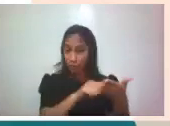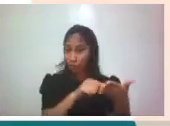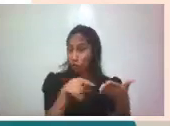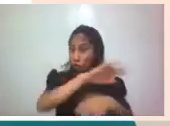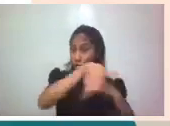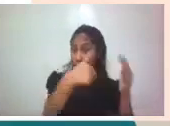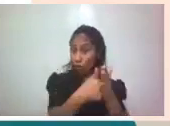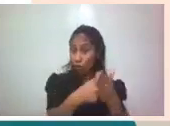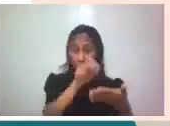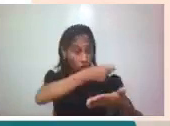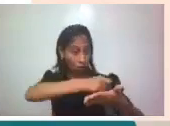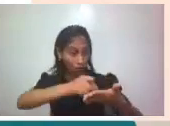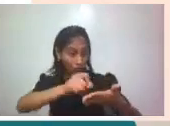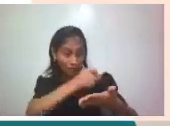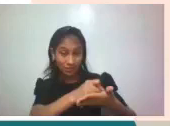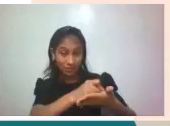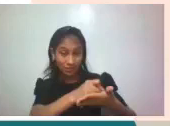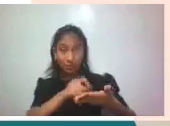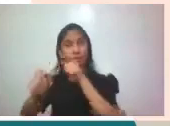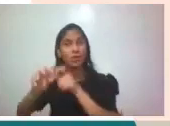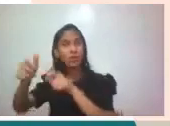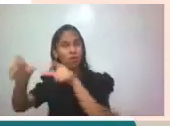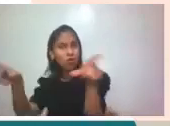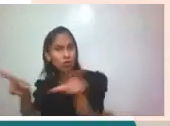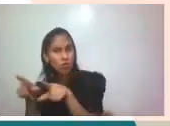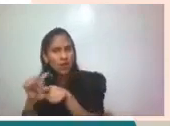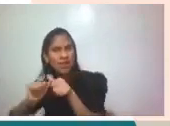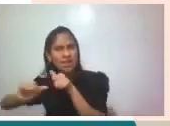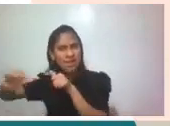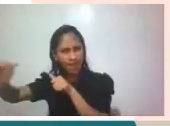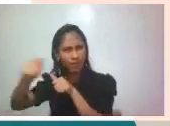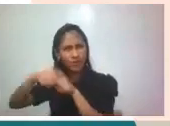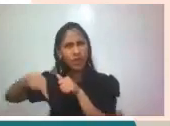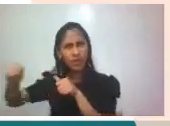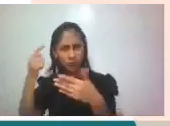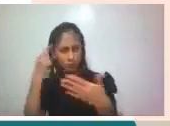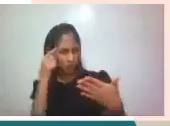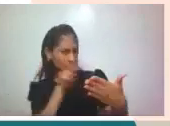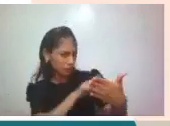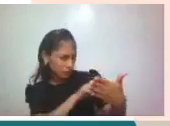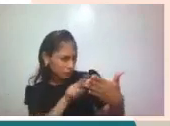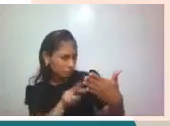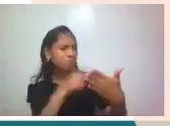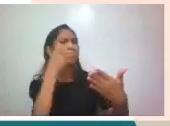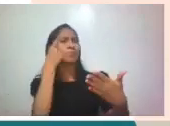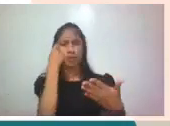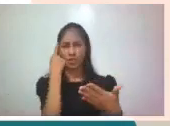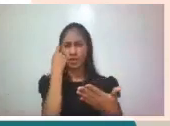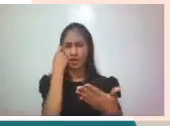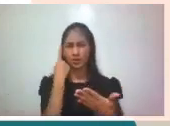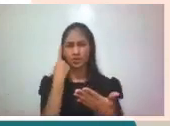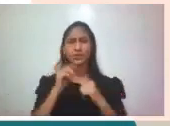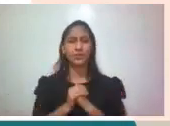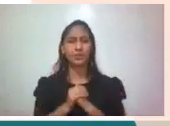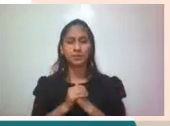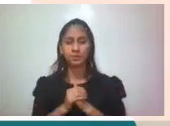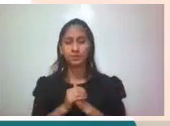esta agenda indígena es justamente contribuir a reforzar estos conocimientos sobre el tema que compete en las funciones del